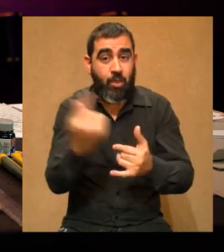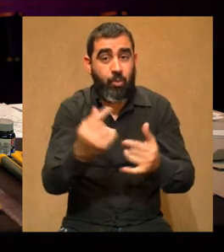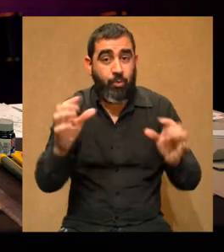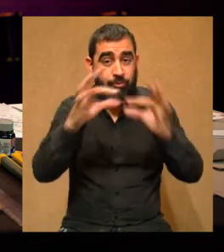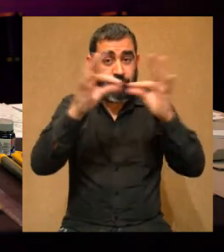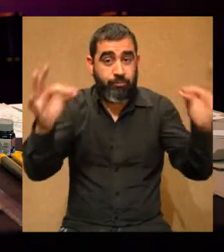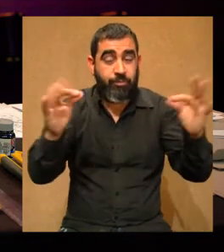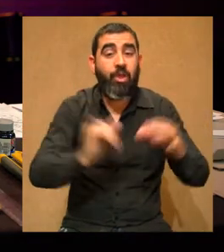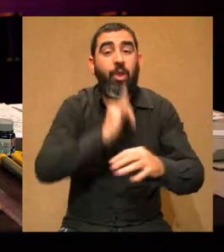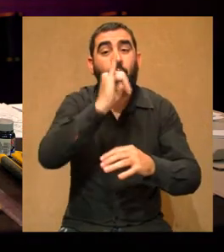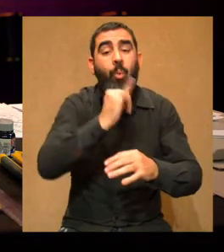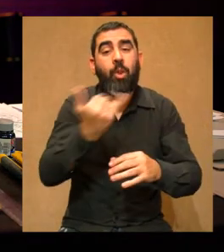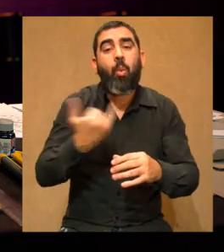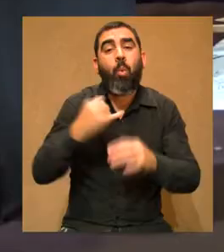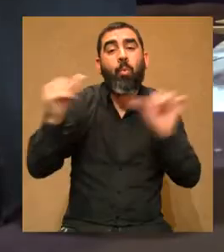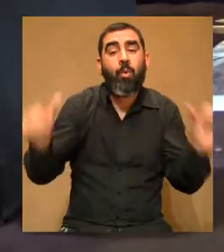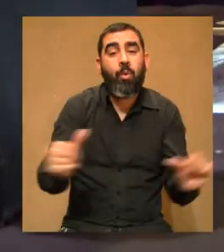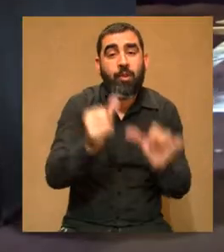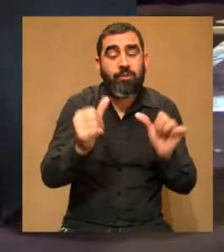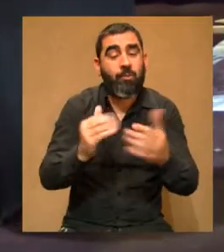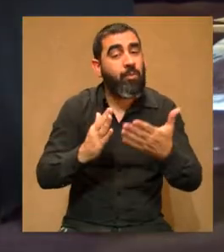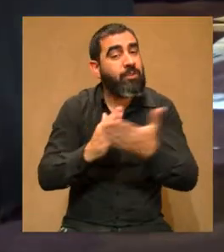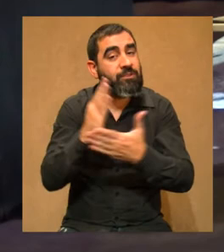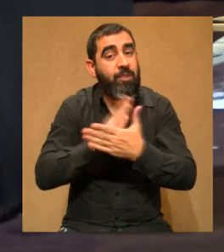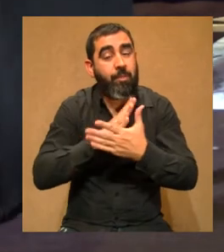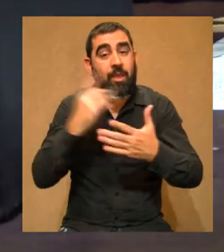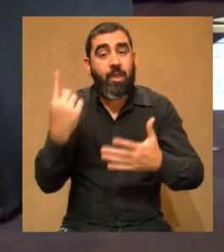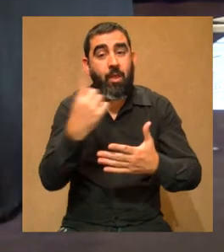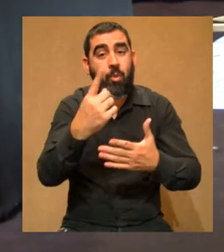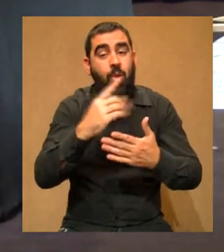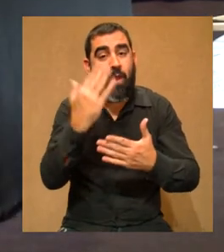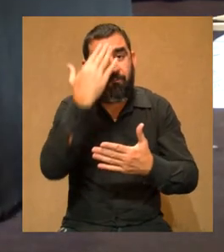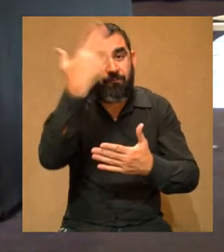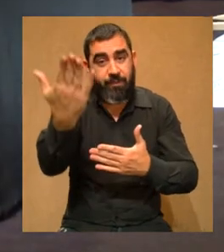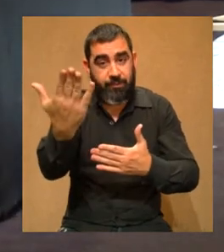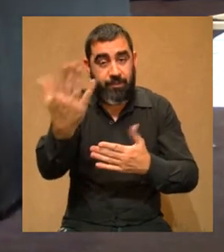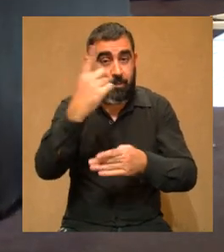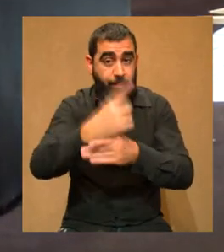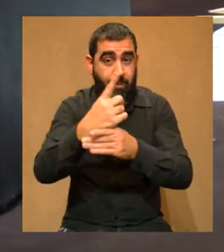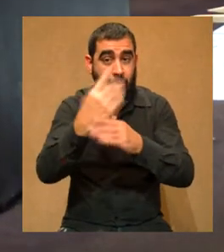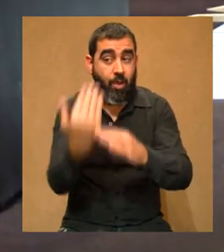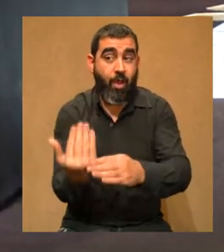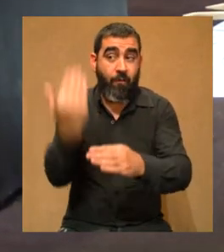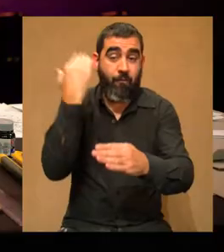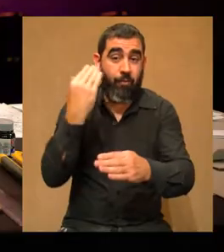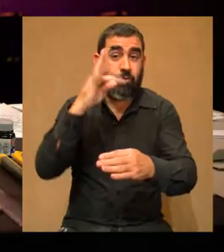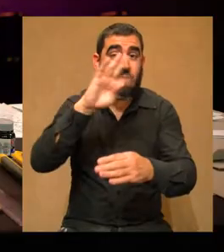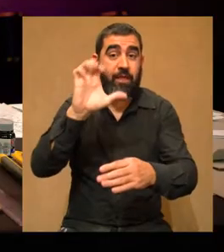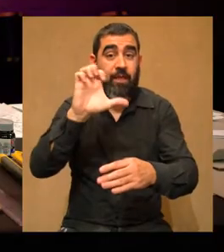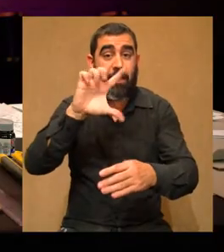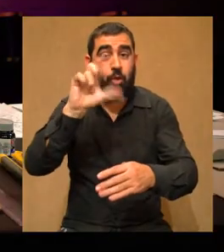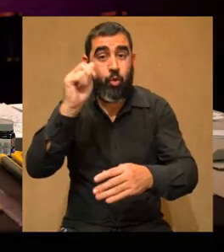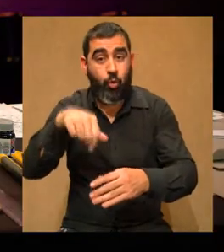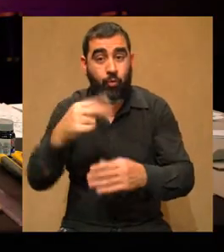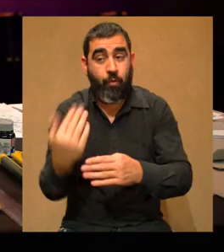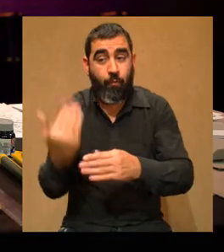palitos y les voy a ir contando cómo los ponemos siempre los rompimientos van a ir adelante y al fondo va a ir el telón